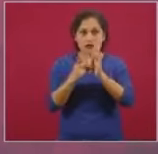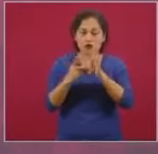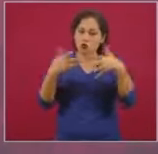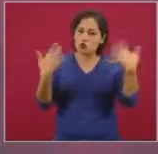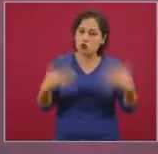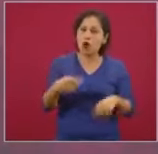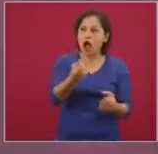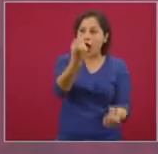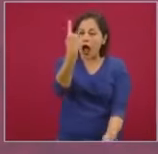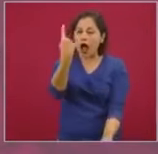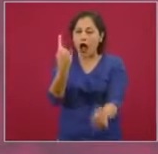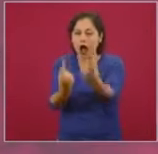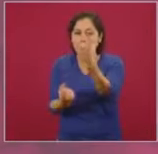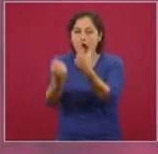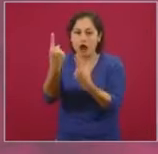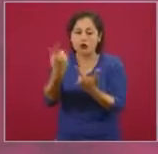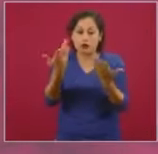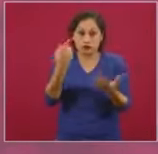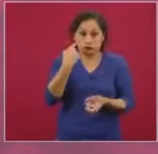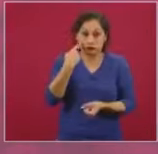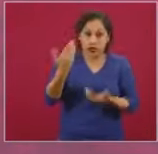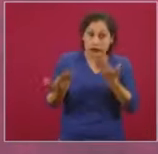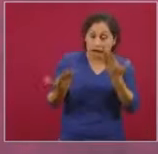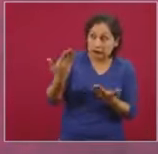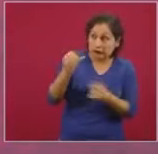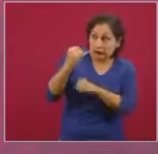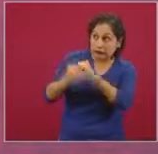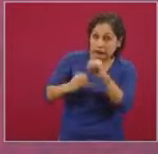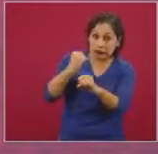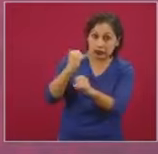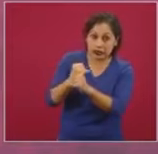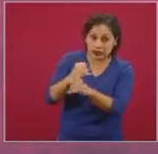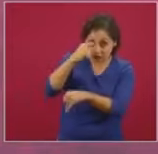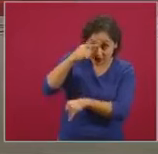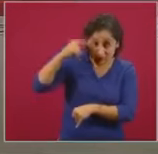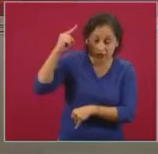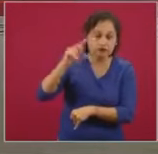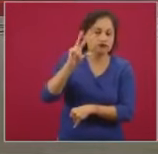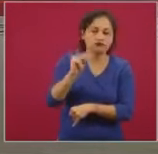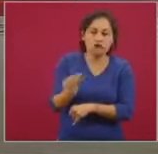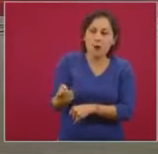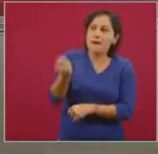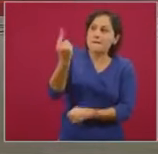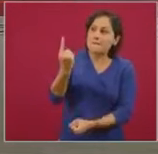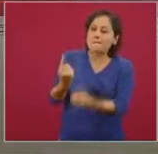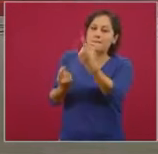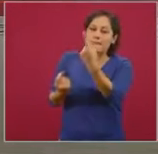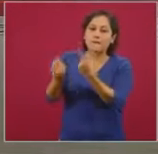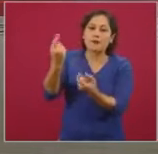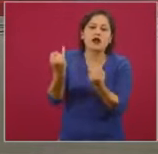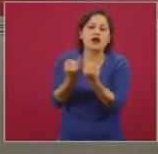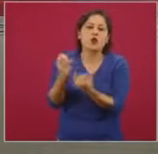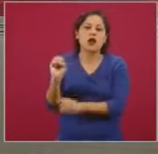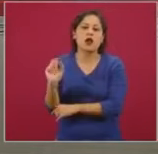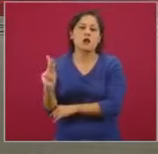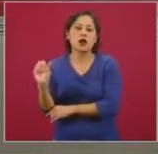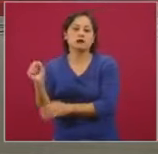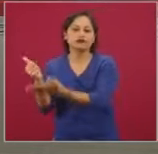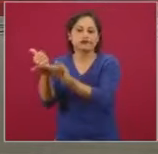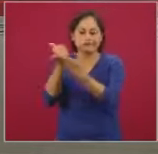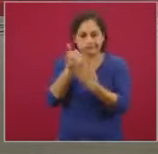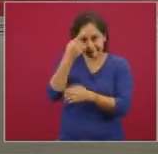comparación internacional no es sencilla. Seguimos trabajando también con ayuda de OPS para ir tratando de ver